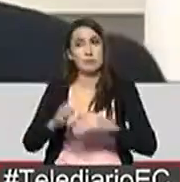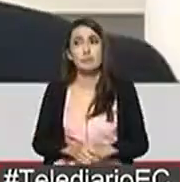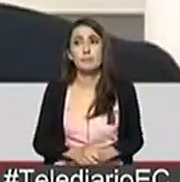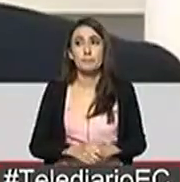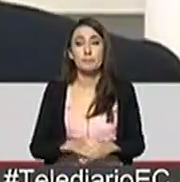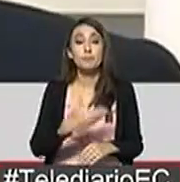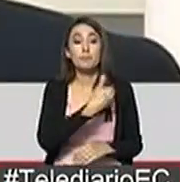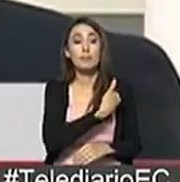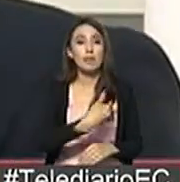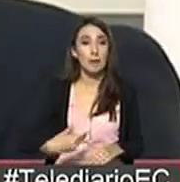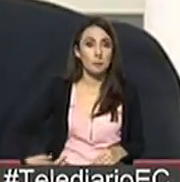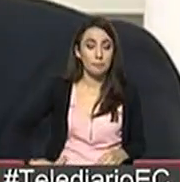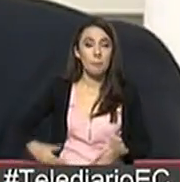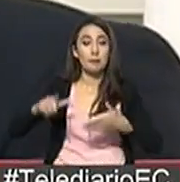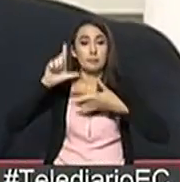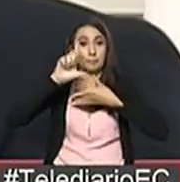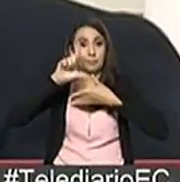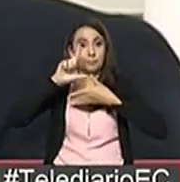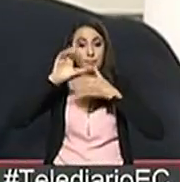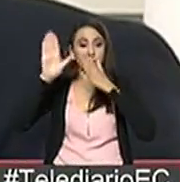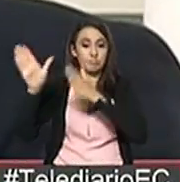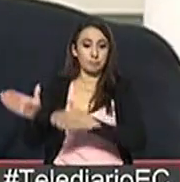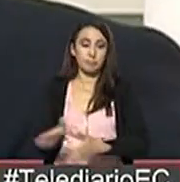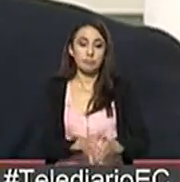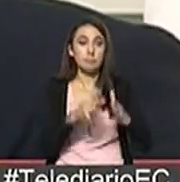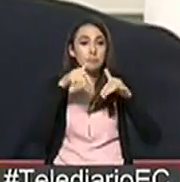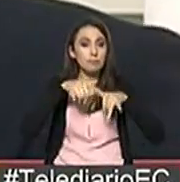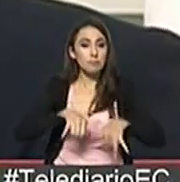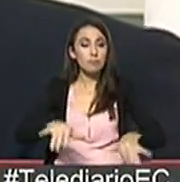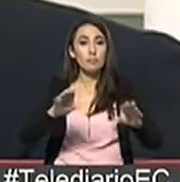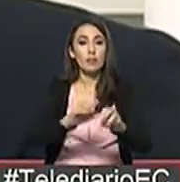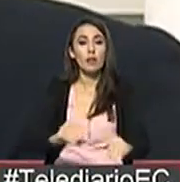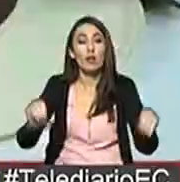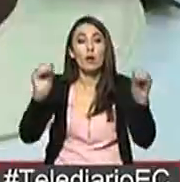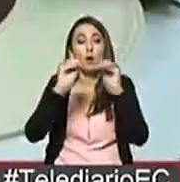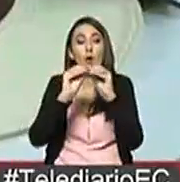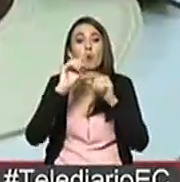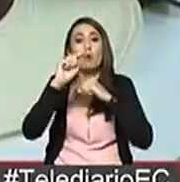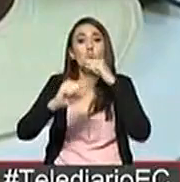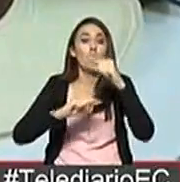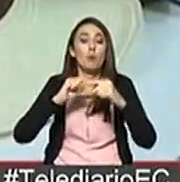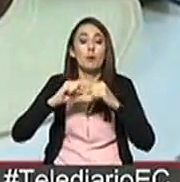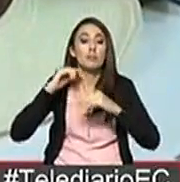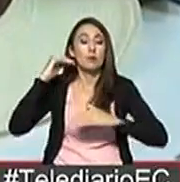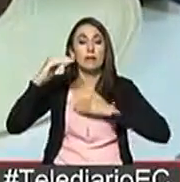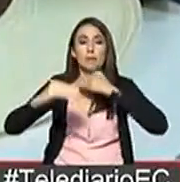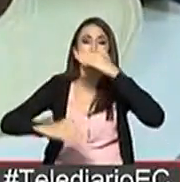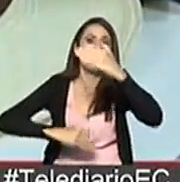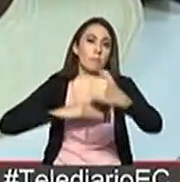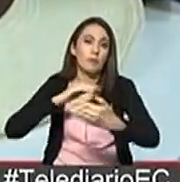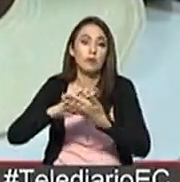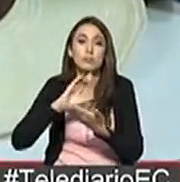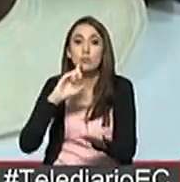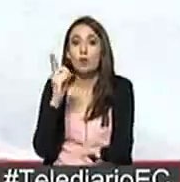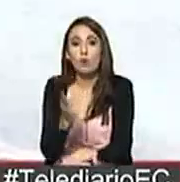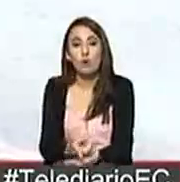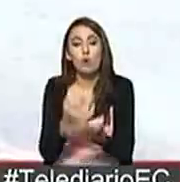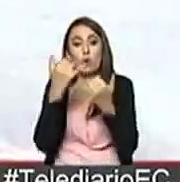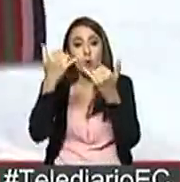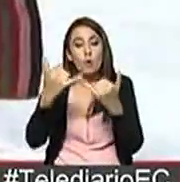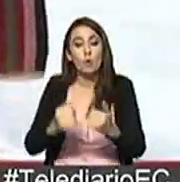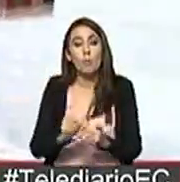El presidente para Latinoamérica del Consejo Mundial de Artesanías afirmó que tras el proceso de evaluación, el veredicto se conocerá a finales